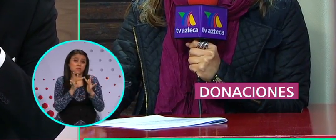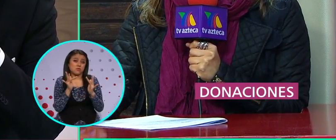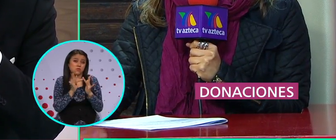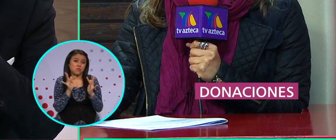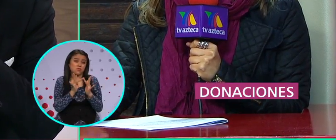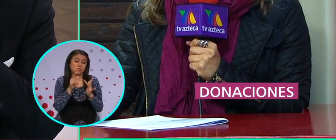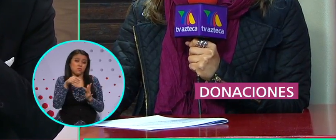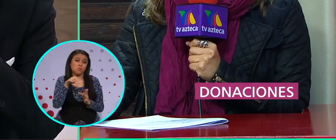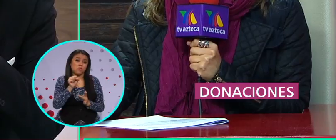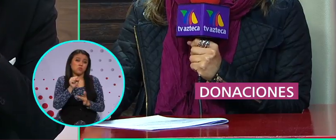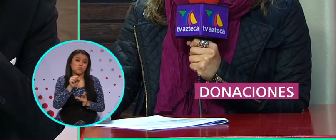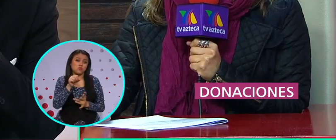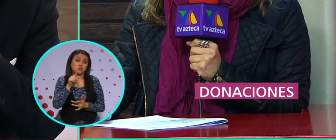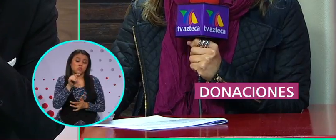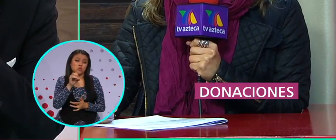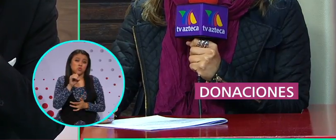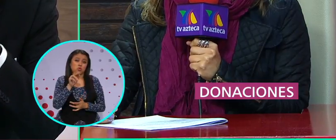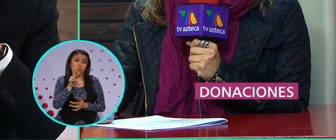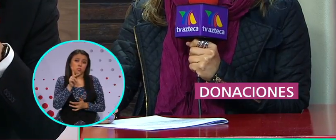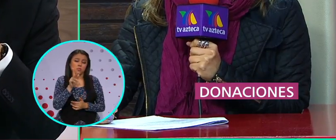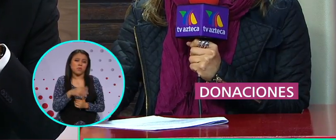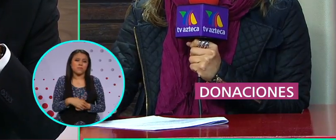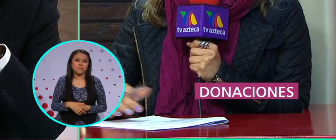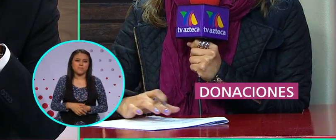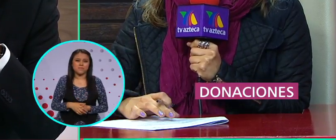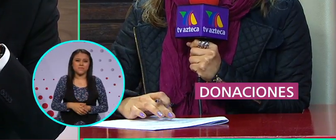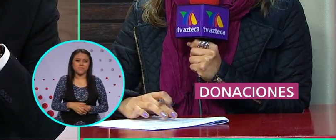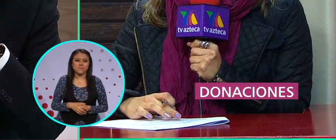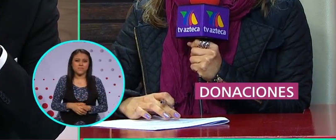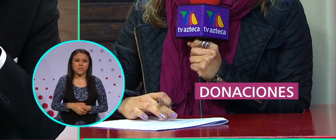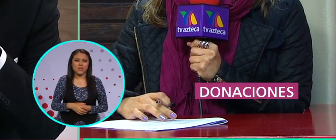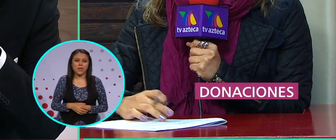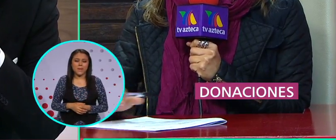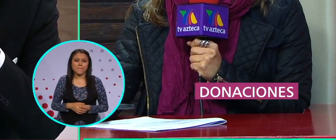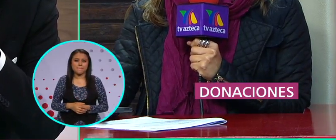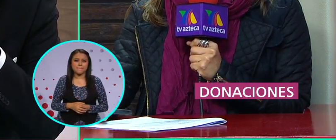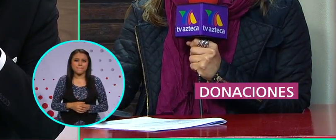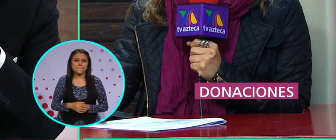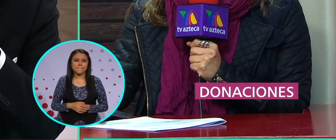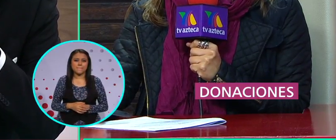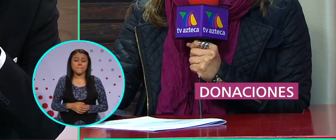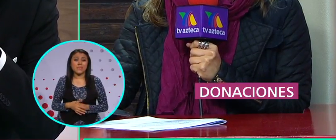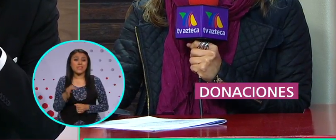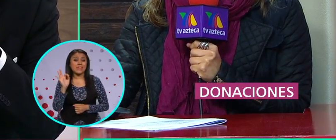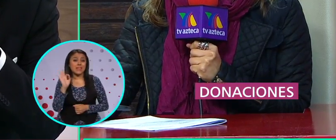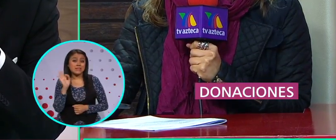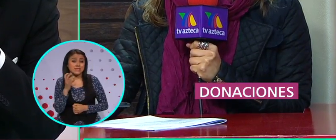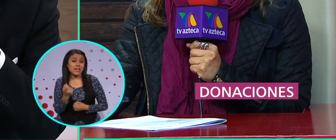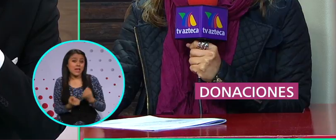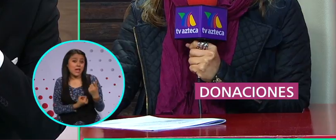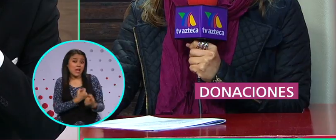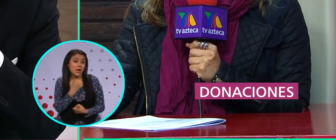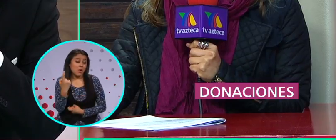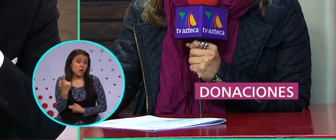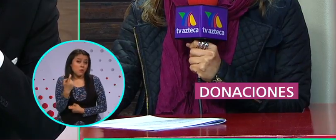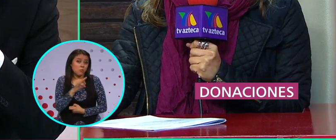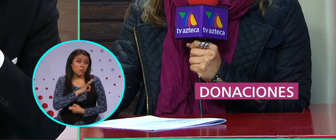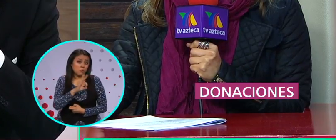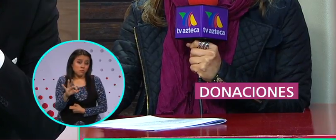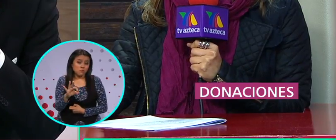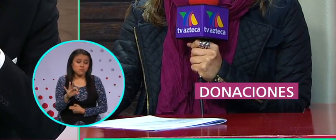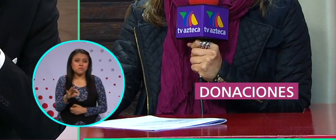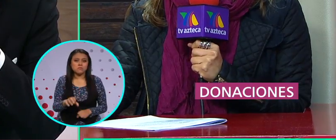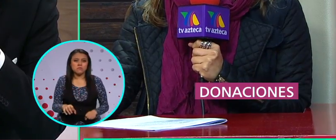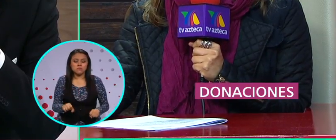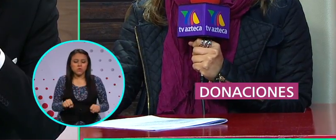mons of one group a este a no decir casualidad nos pueden donar una de las